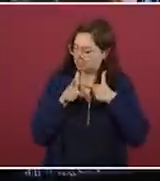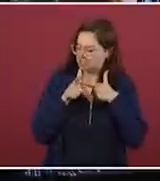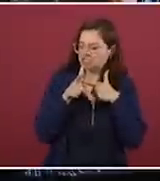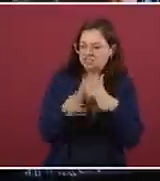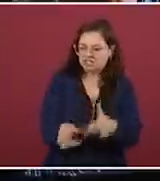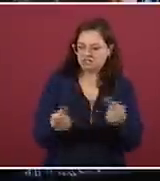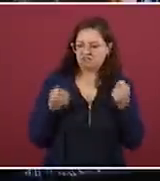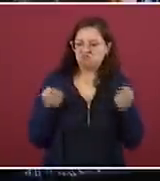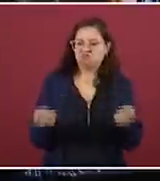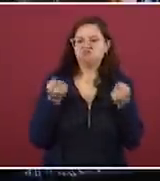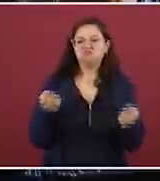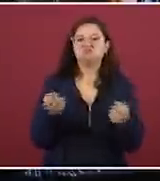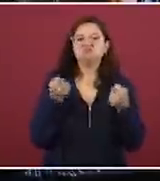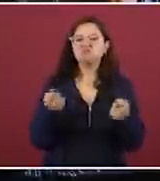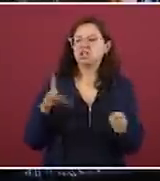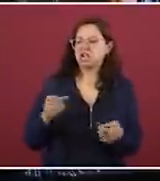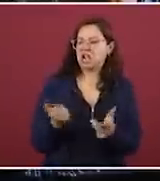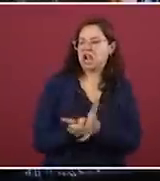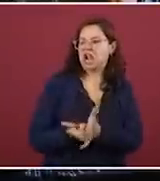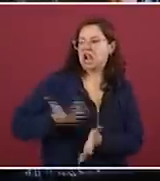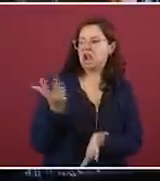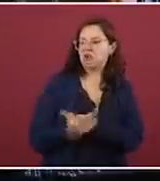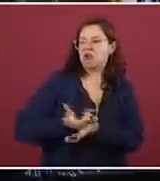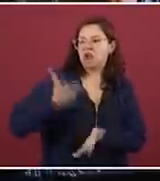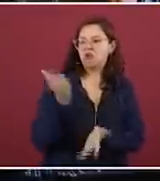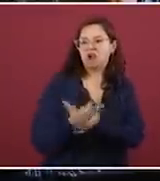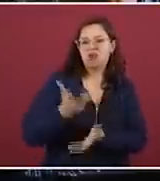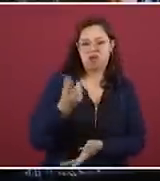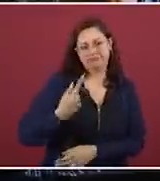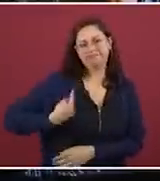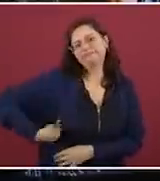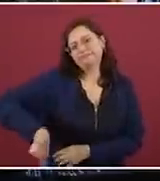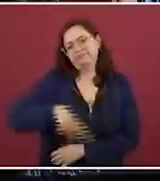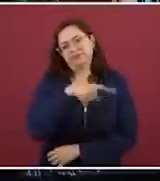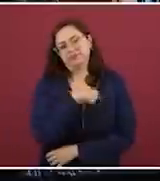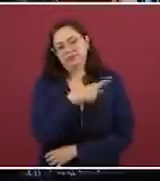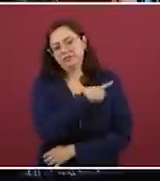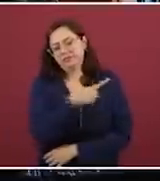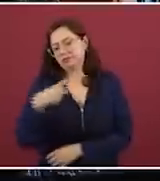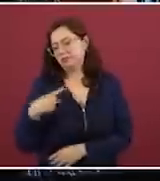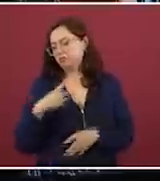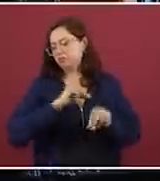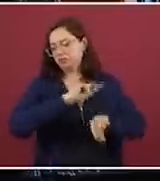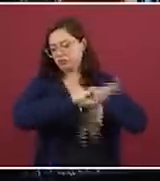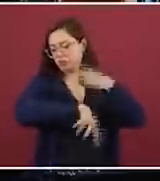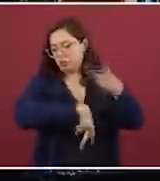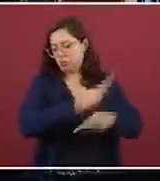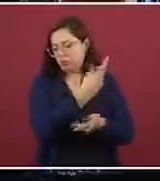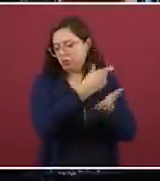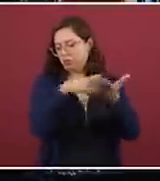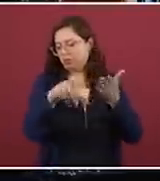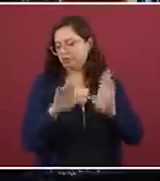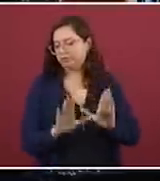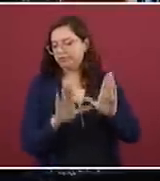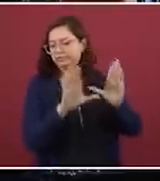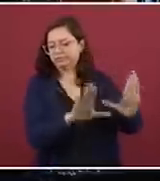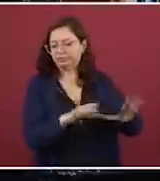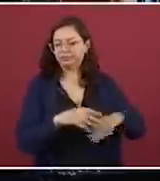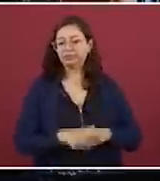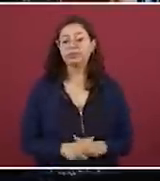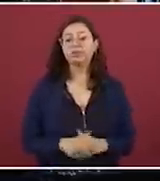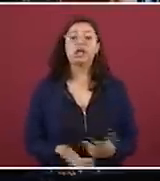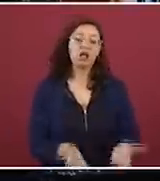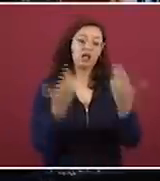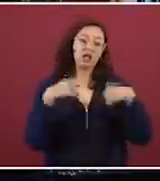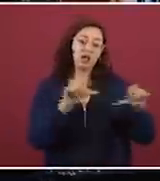de decisión de nosotros como consumidores empoderados. La siguiente son los más económicos en gasolina Magna